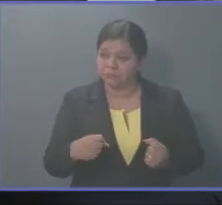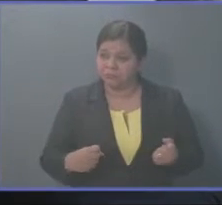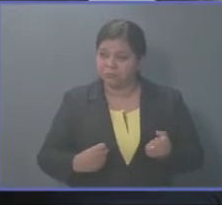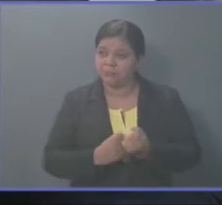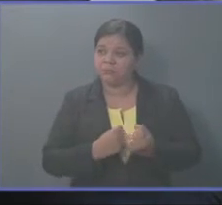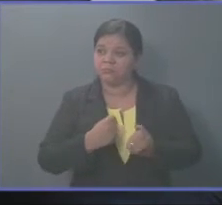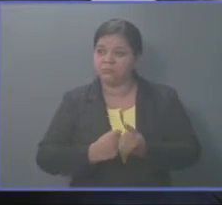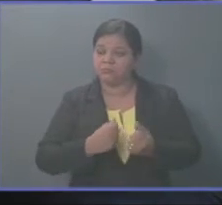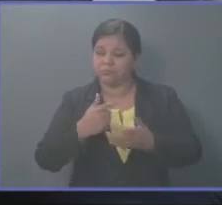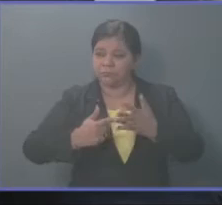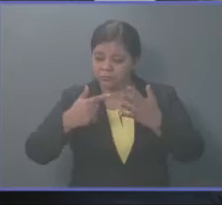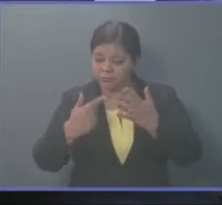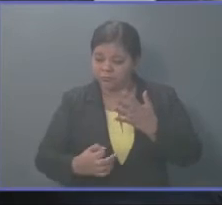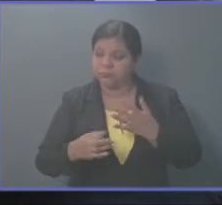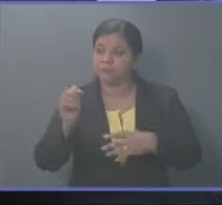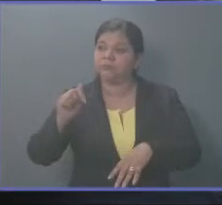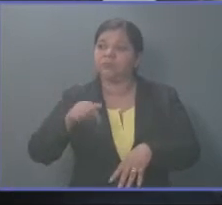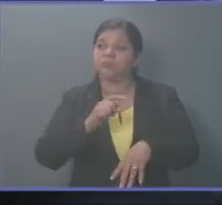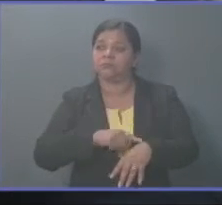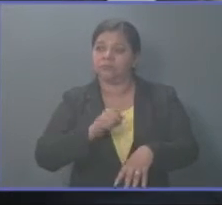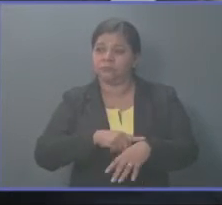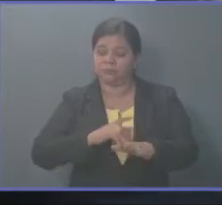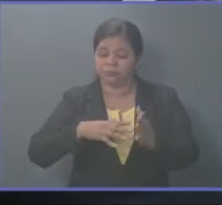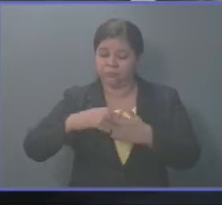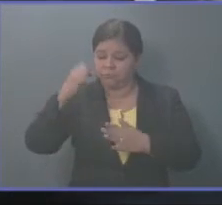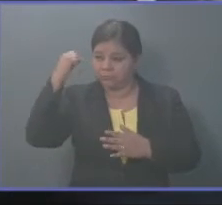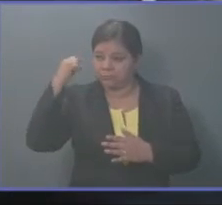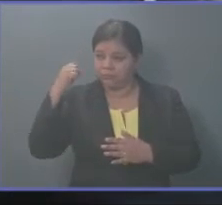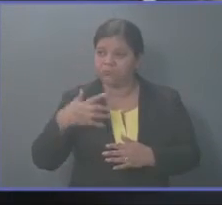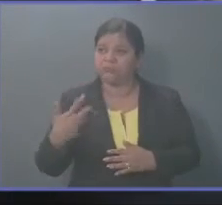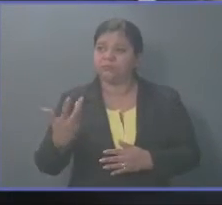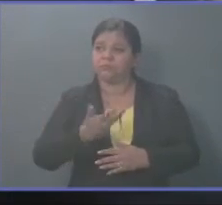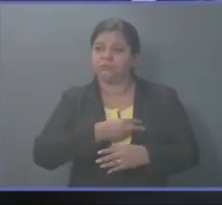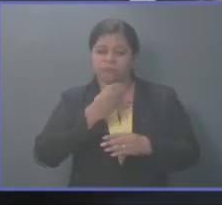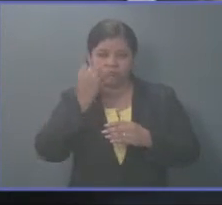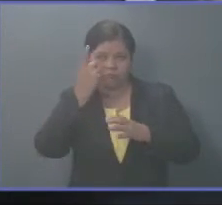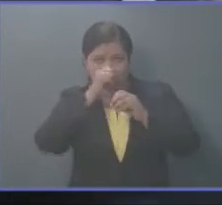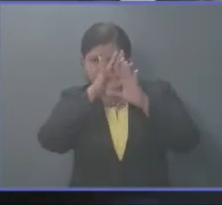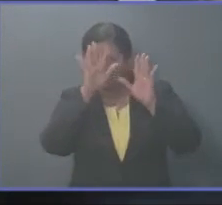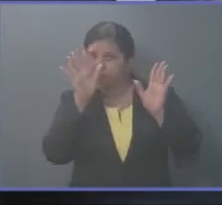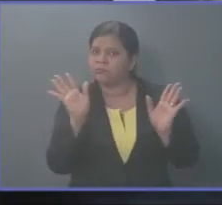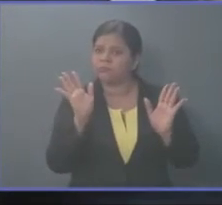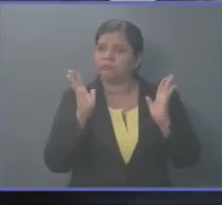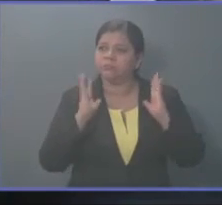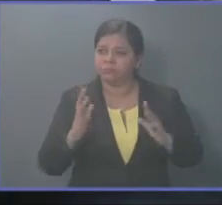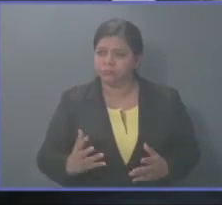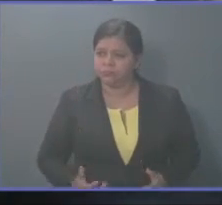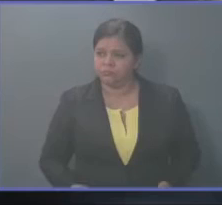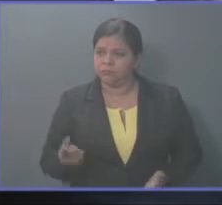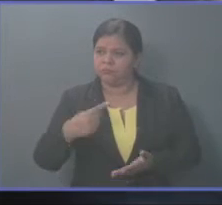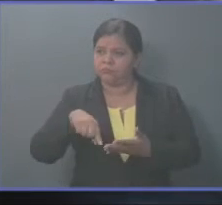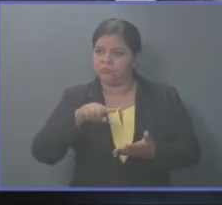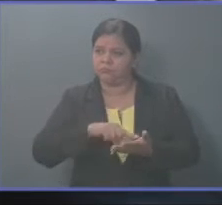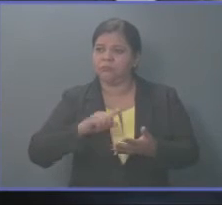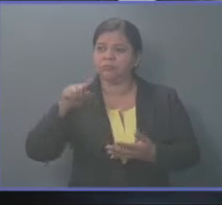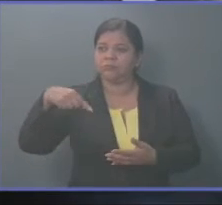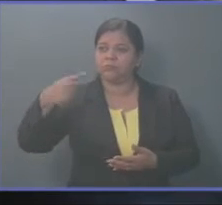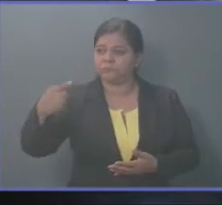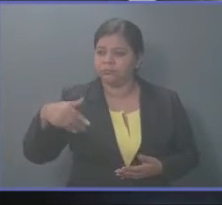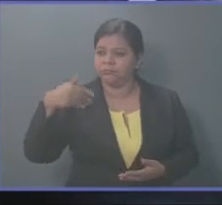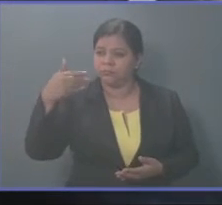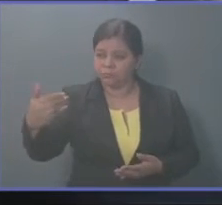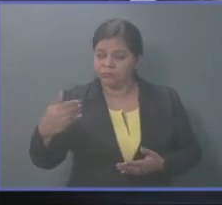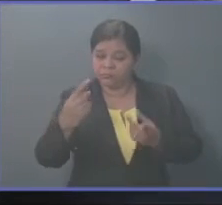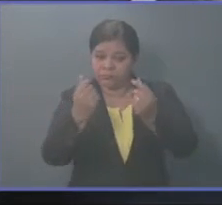una ley en un momento trascendental. Porque tenemos claro que el gobierno central, para el próximo año, en el